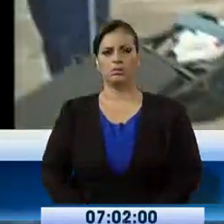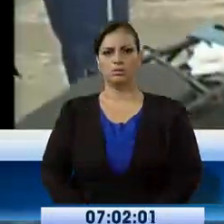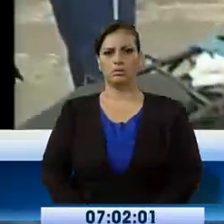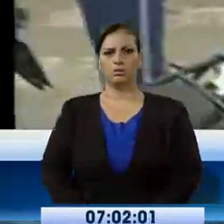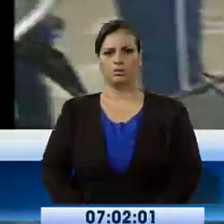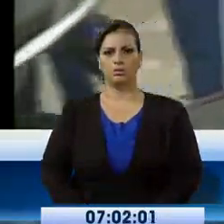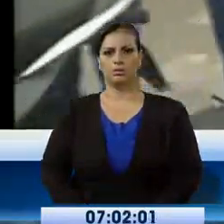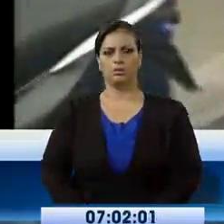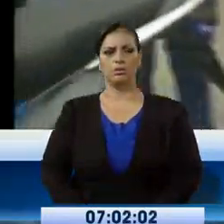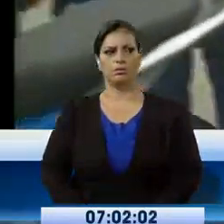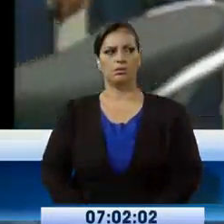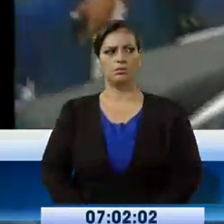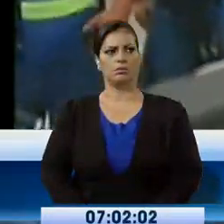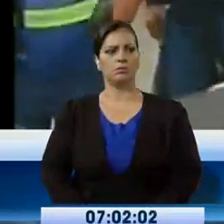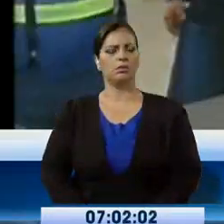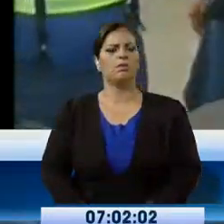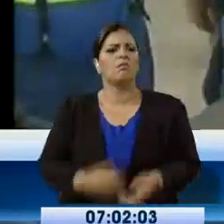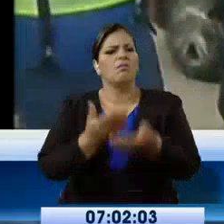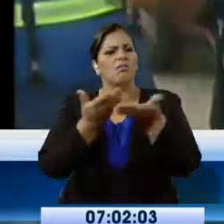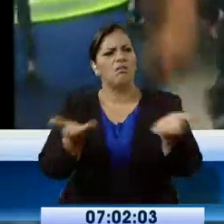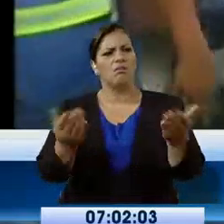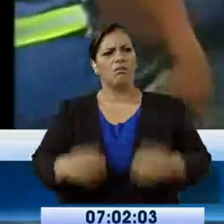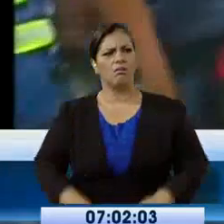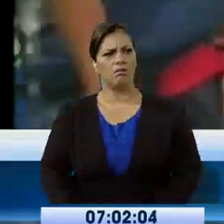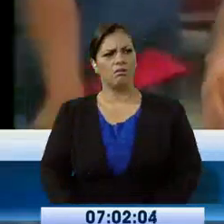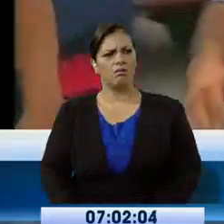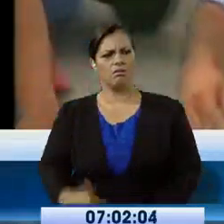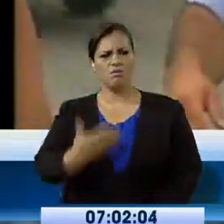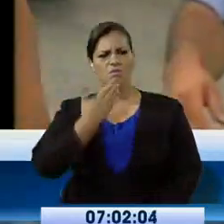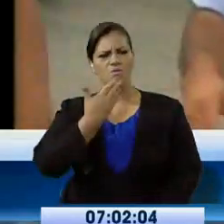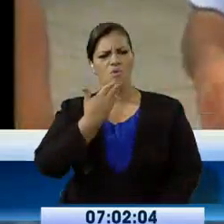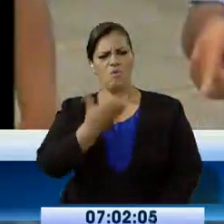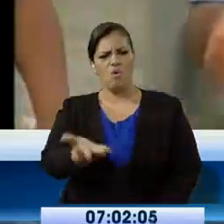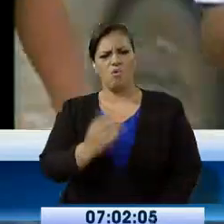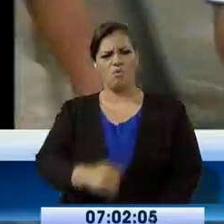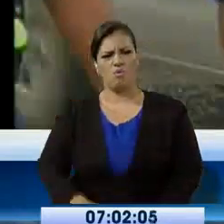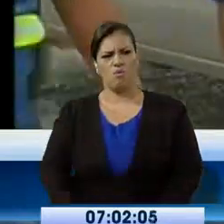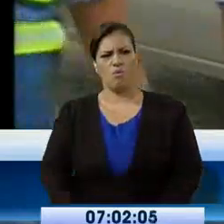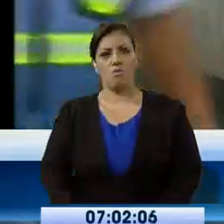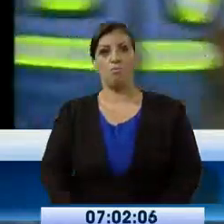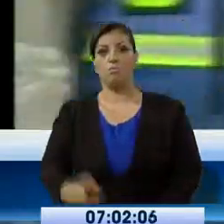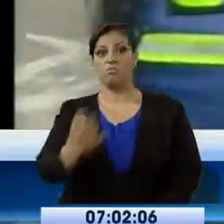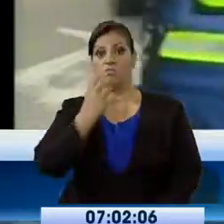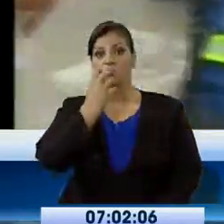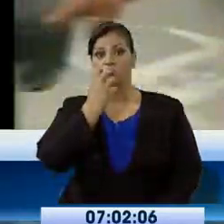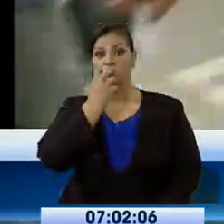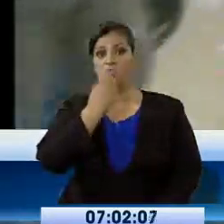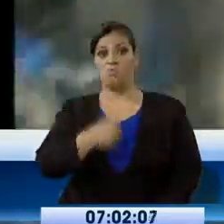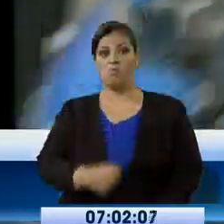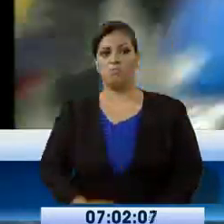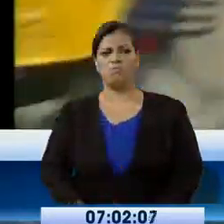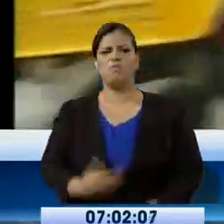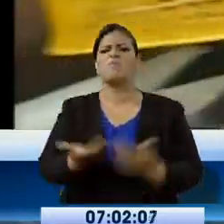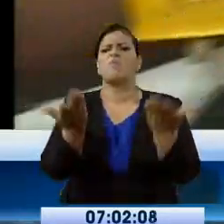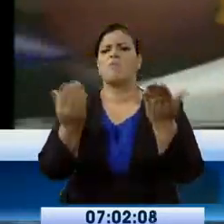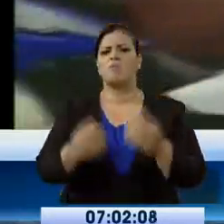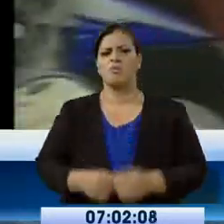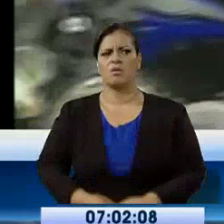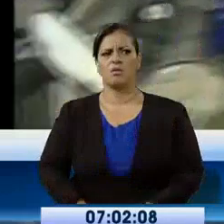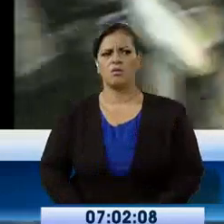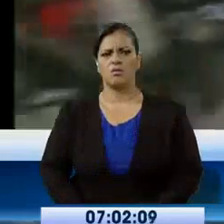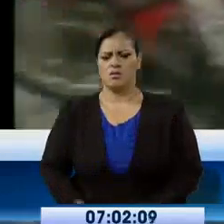quería hacer caso omiso. ¿Cómo caso omiso? Si yo, ¿cómo quiere que decía eso? Entran para allá y entran para acá. ¿Cómo quiere que haga? Ahí